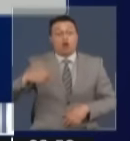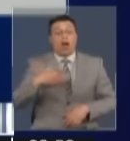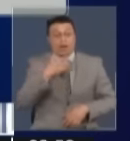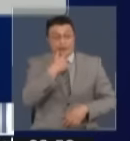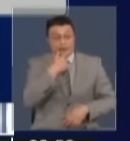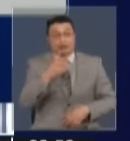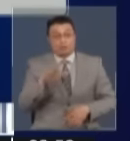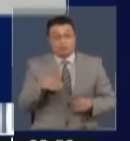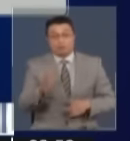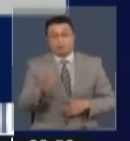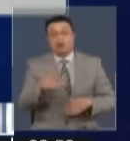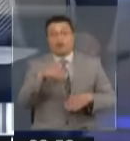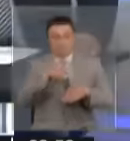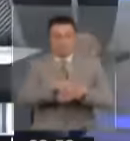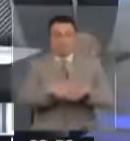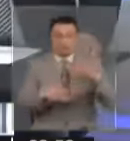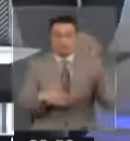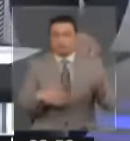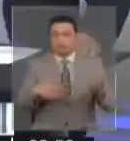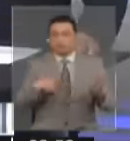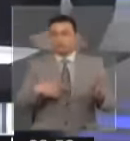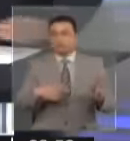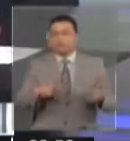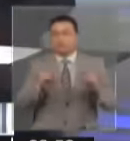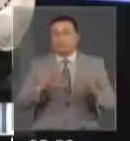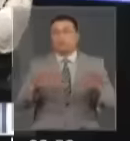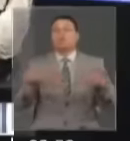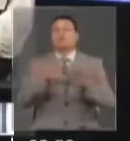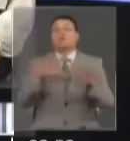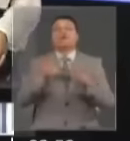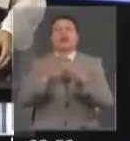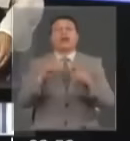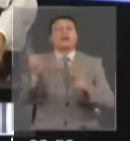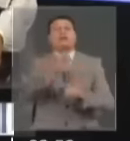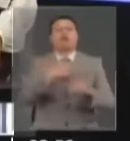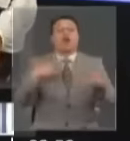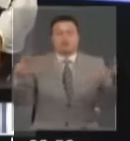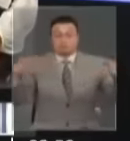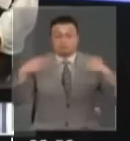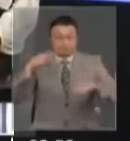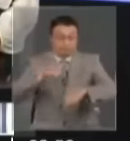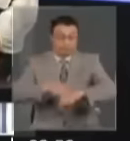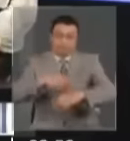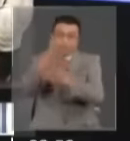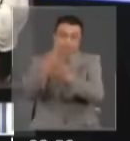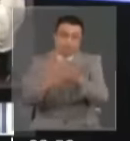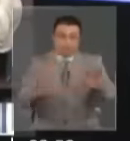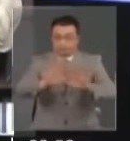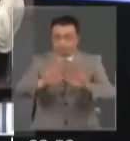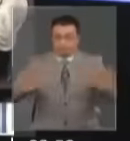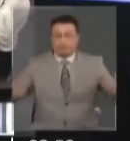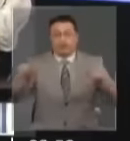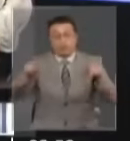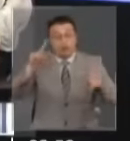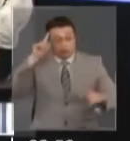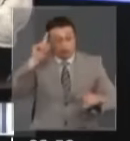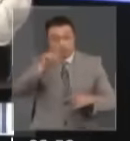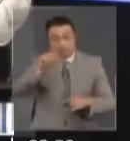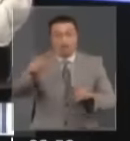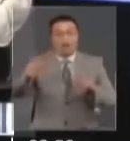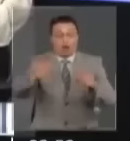Si Ñuñoa quiere seguir progresando, por Oiga, Sally, son hay que seguir. Ok, muchísimas gracias a todos por habernos acompañado. Se nos acabó el tiempo. Recuerden ustedes, seguir